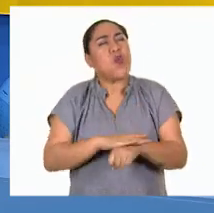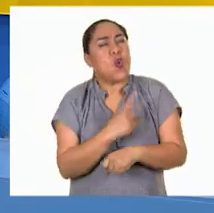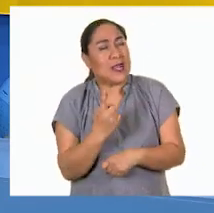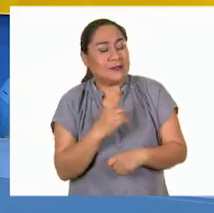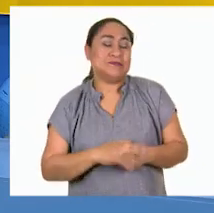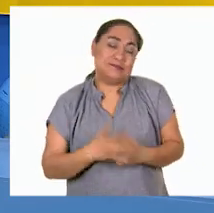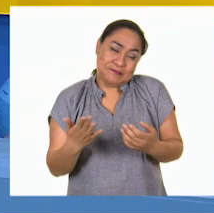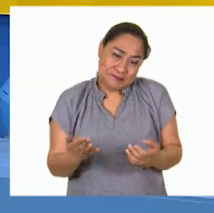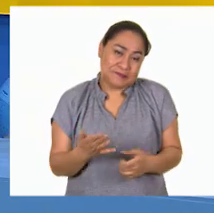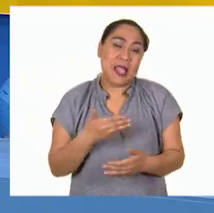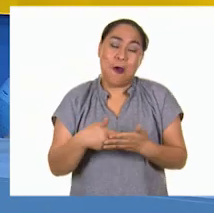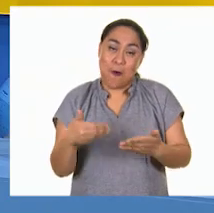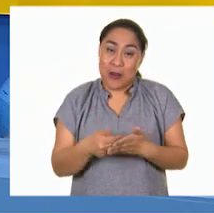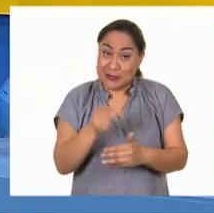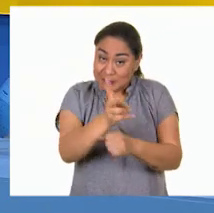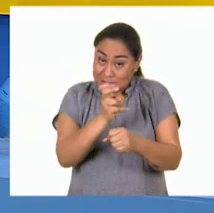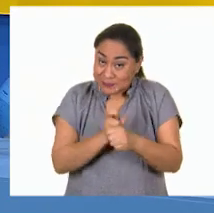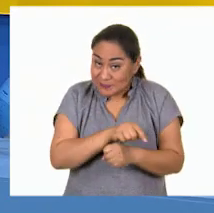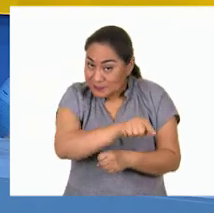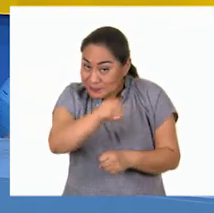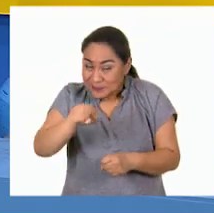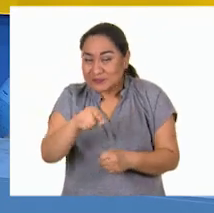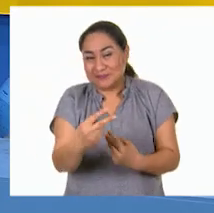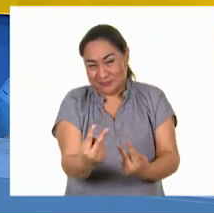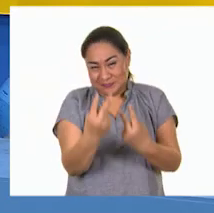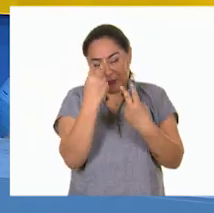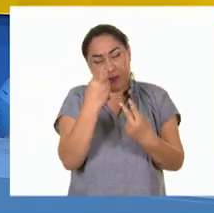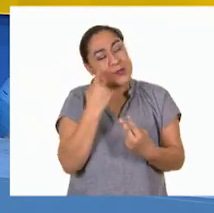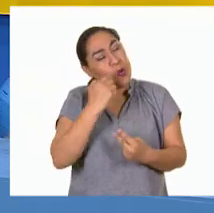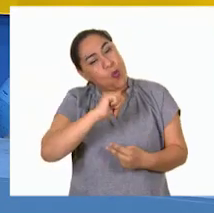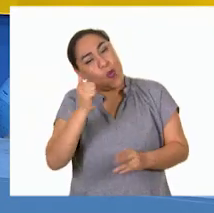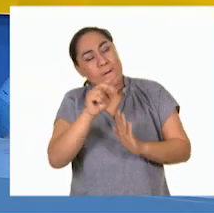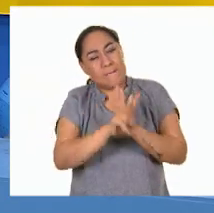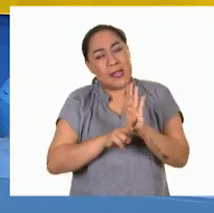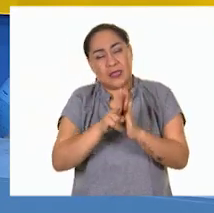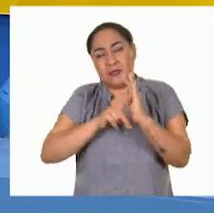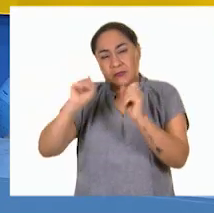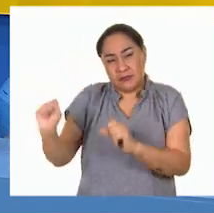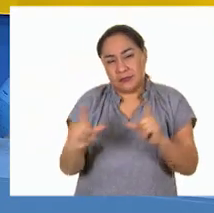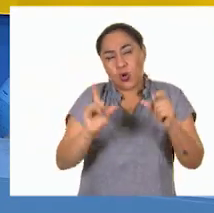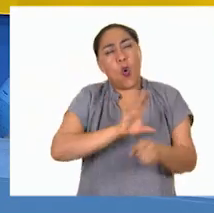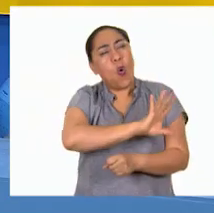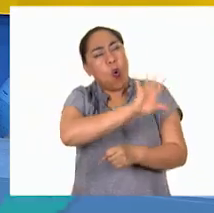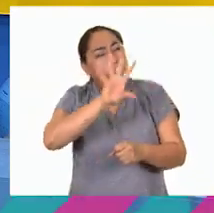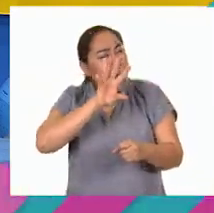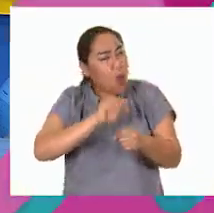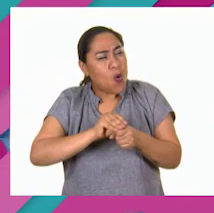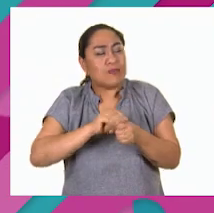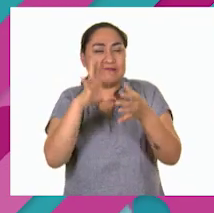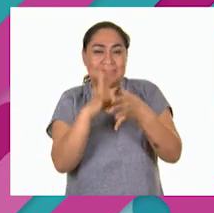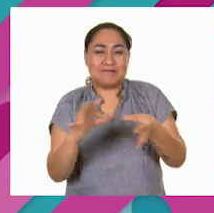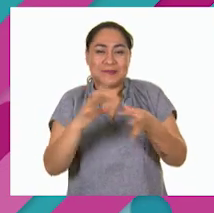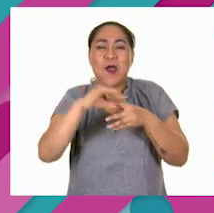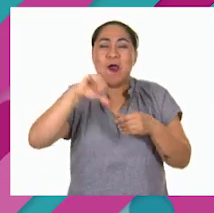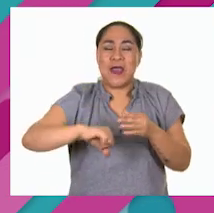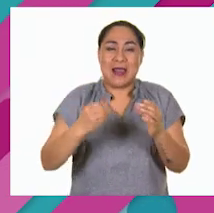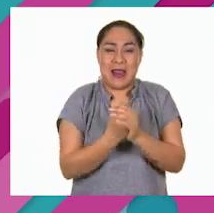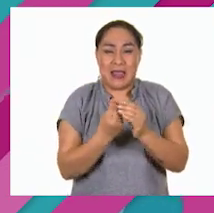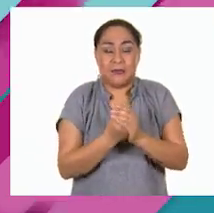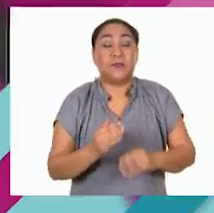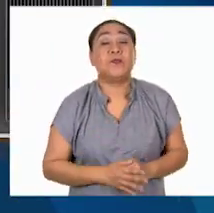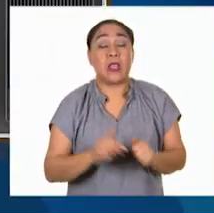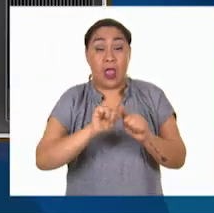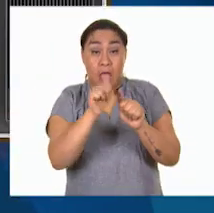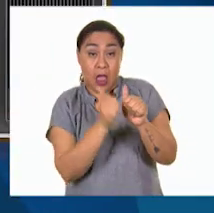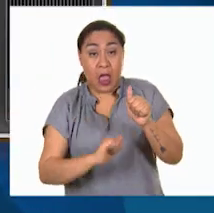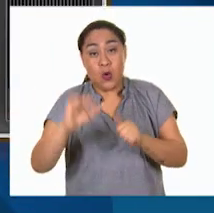invitamos a ustedes, alumnos y alumnas que nos siguen desde sus casas, a ver el siguiente video que recapitula todo lo que hemos aprendido. Arte y cultura en